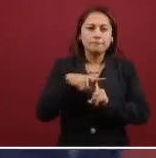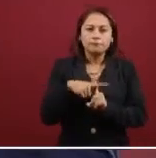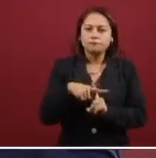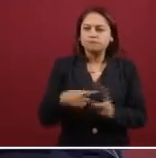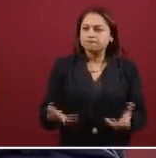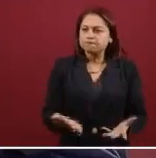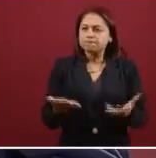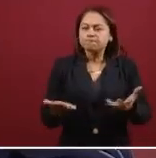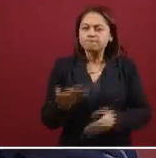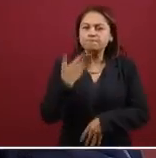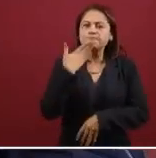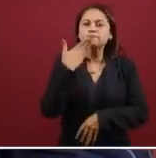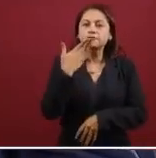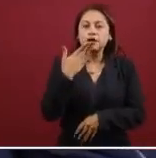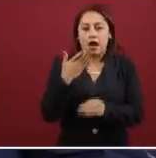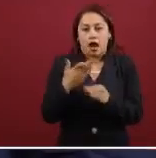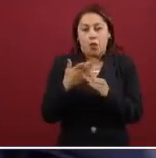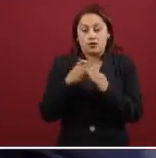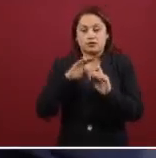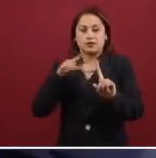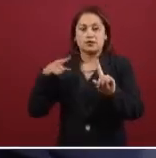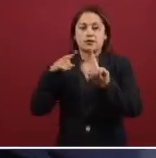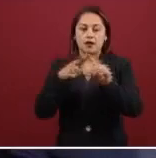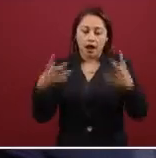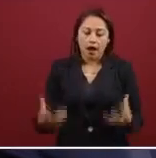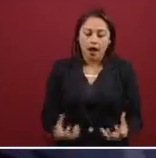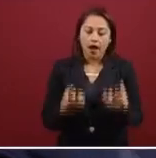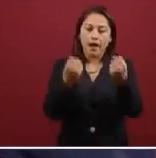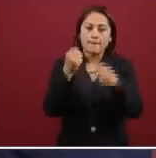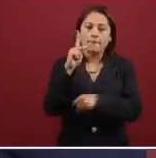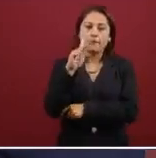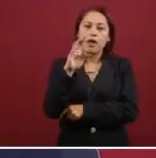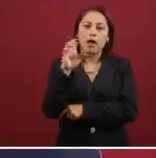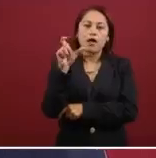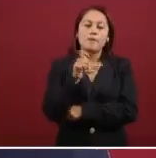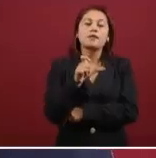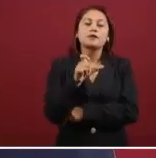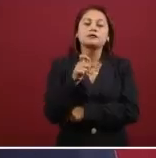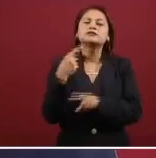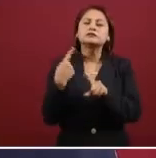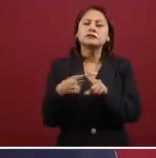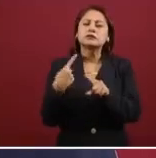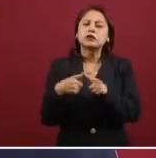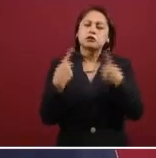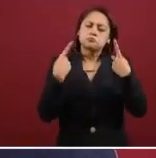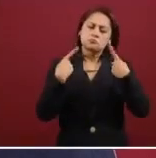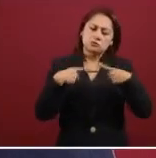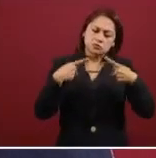a Pemex. Trabajadores en activos, trabajadores jubilados,